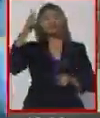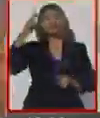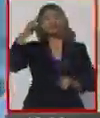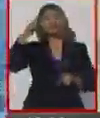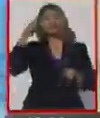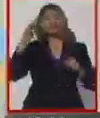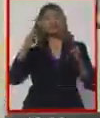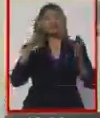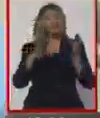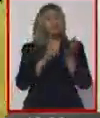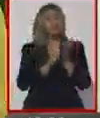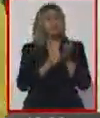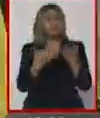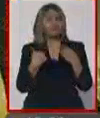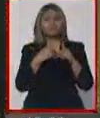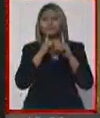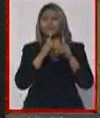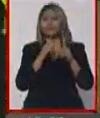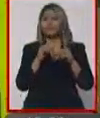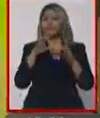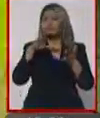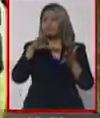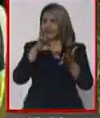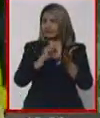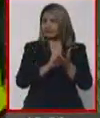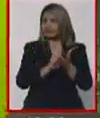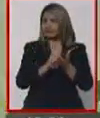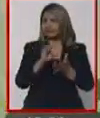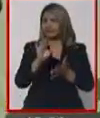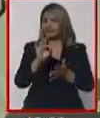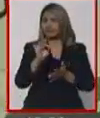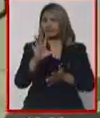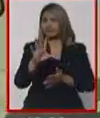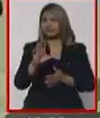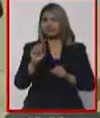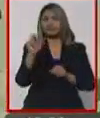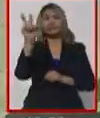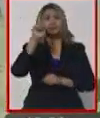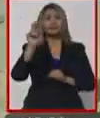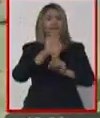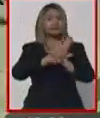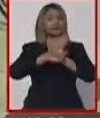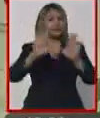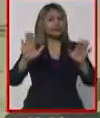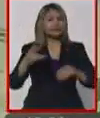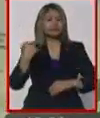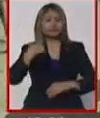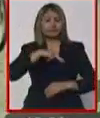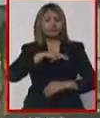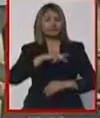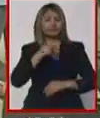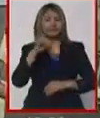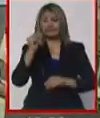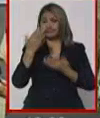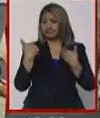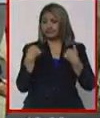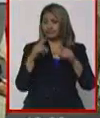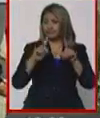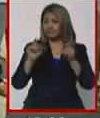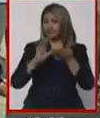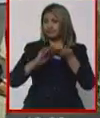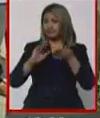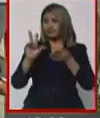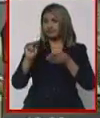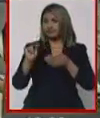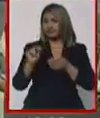fueron engrampados? Porque tienen una orden de repliegue. Como 85 verde ilegal, que son, nosotros solamente... ¿No tienen el permiso?